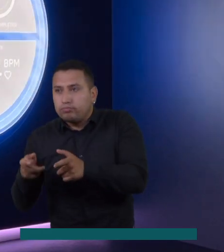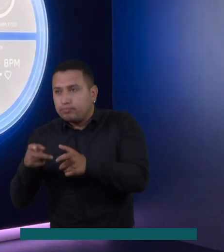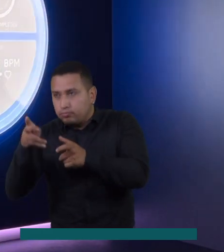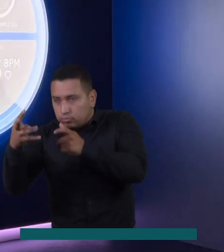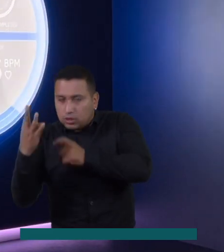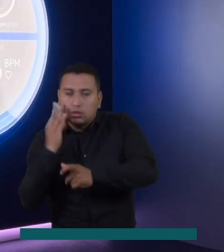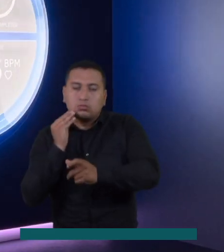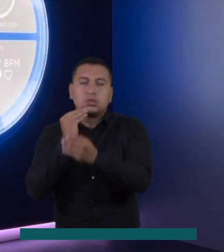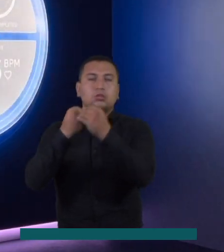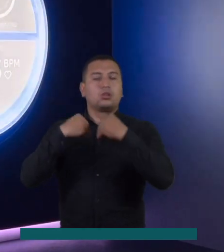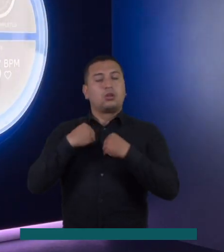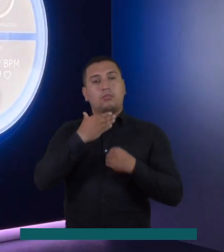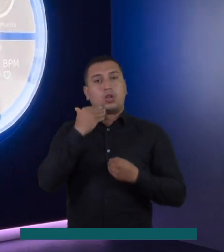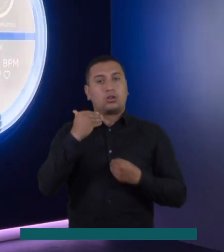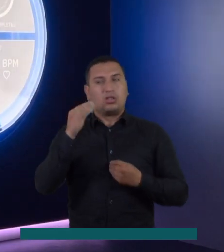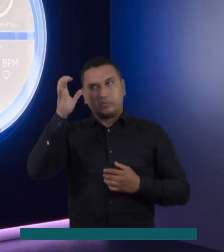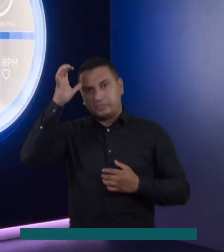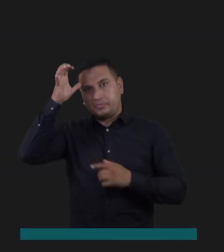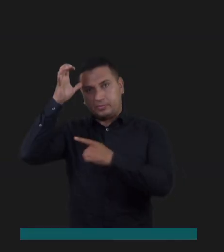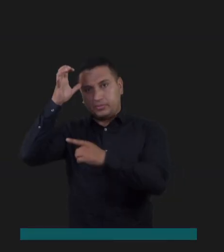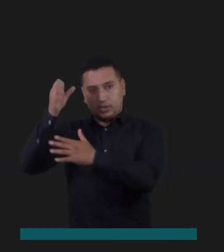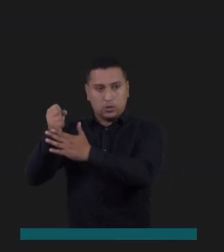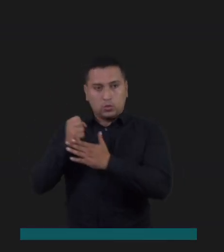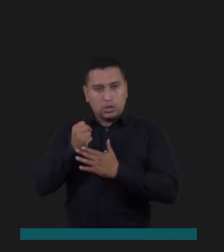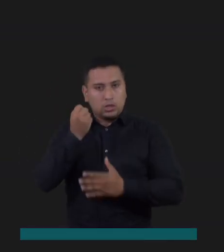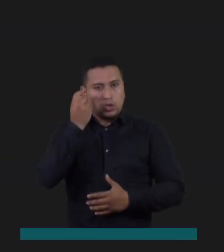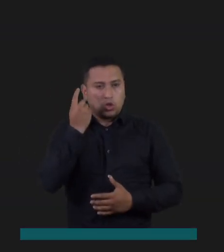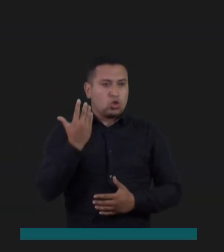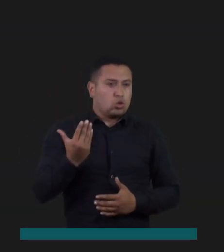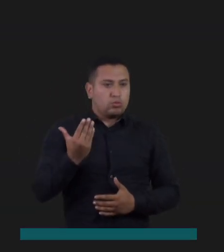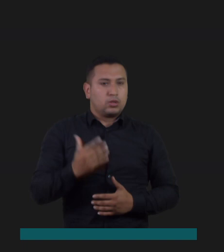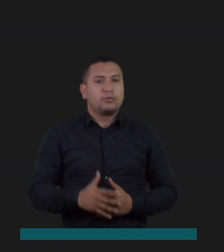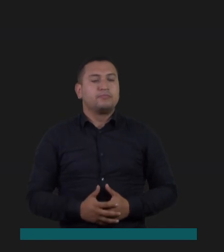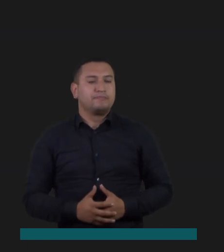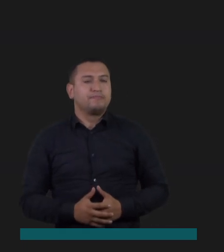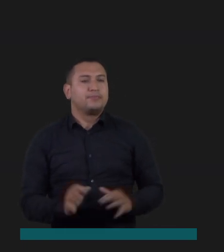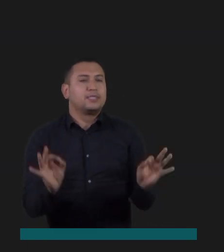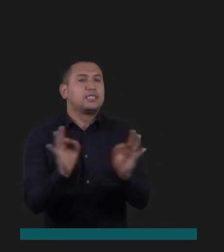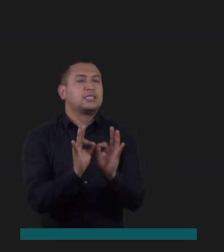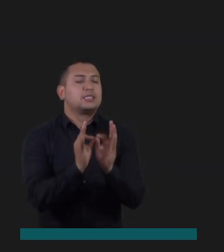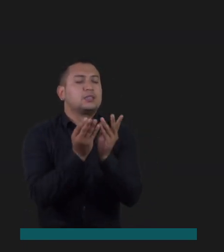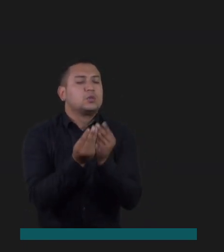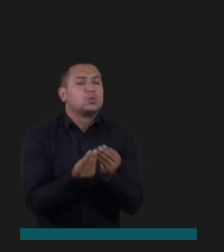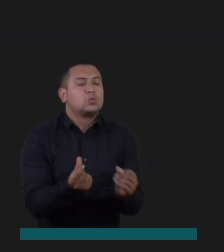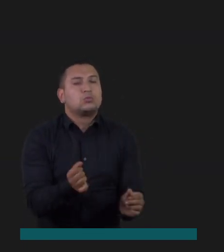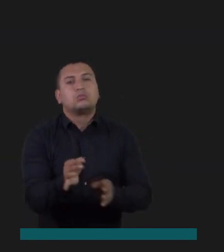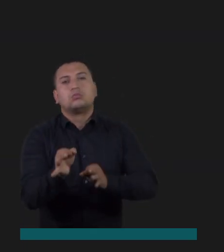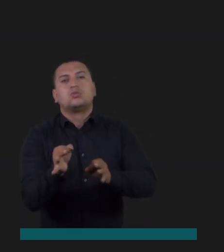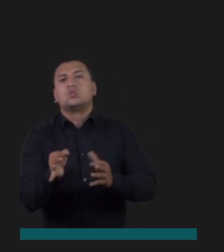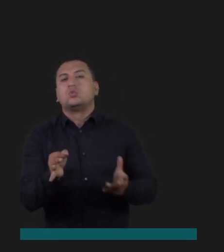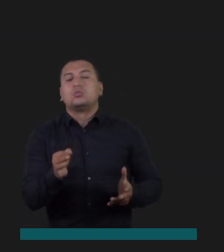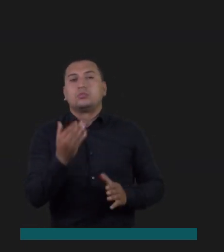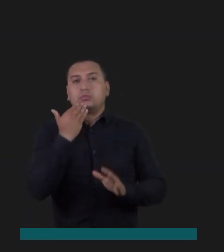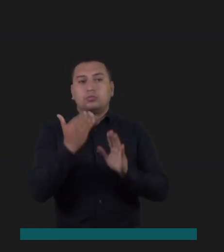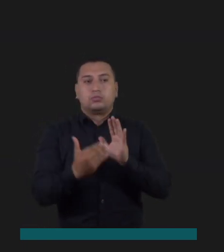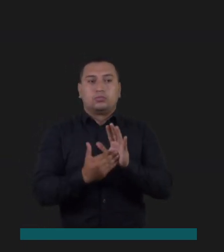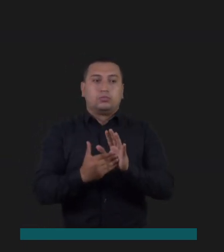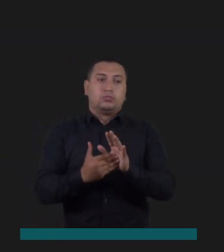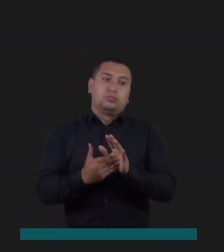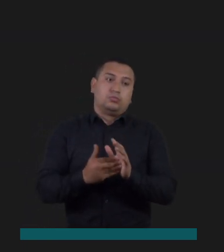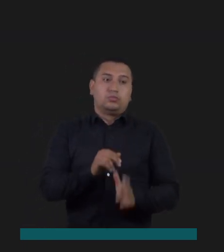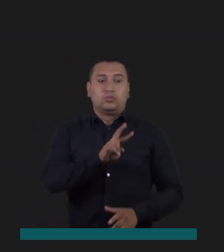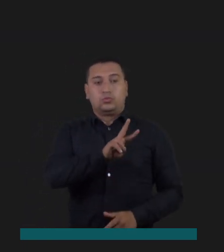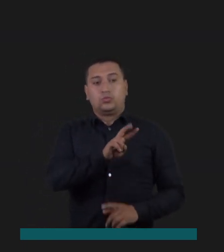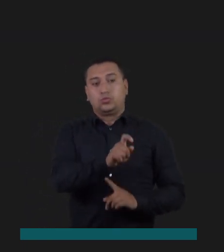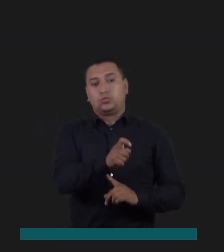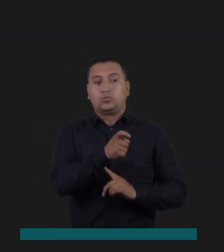Un experto nos ayuda a entender esta tecnología. Yo creo que la manera más simple de explicarlo es justamente que el 2G vino a